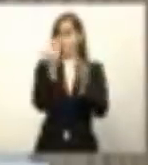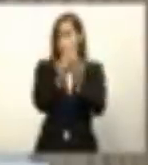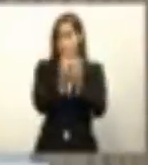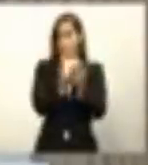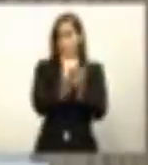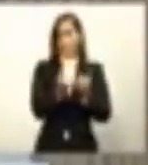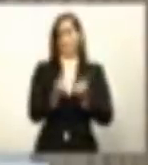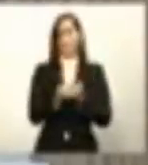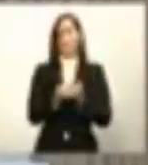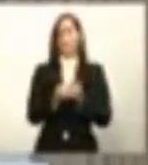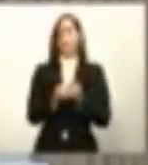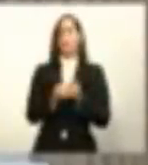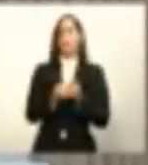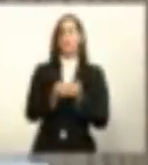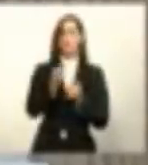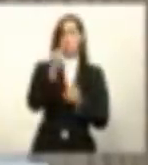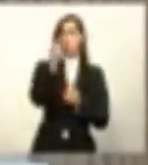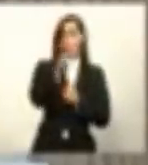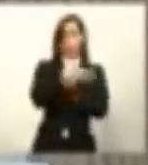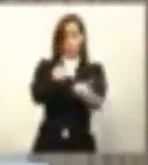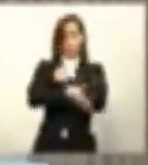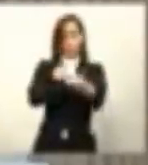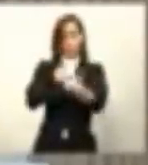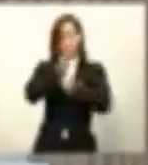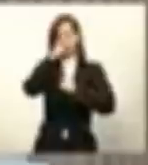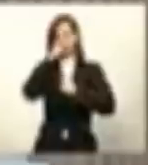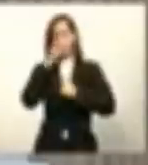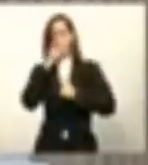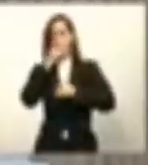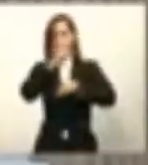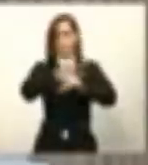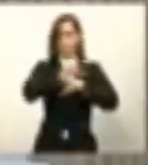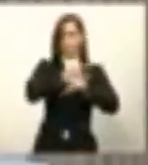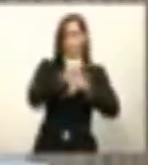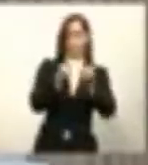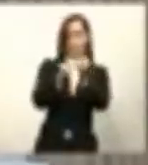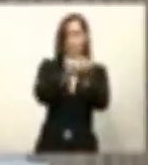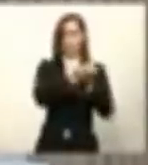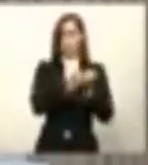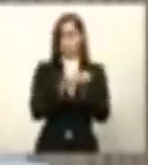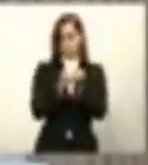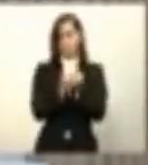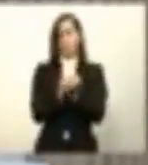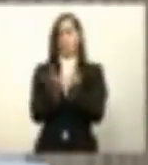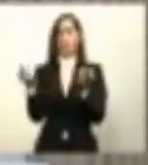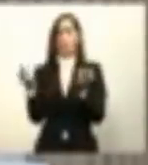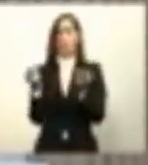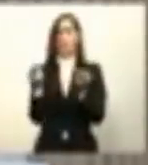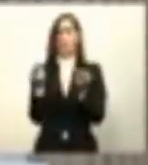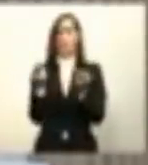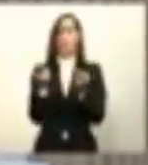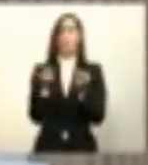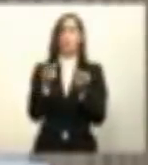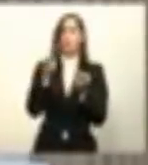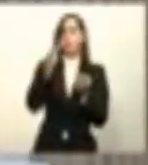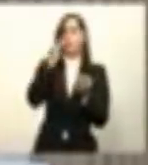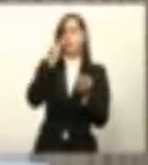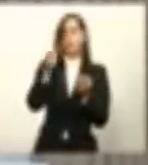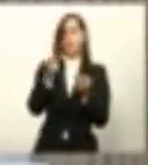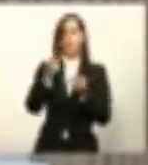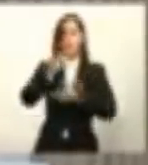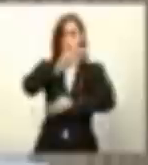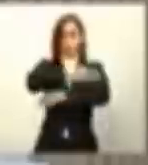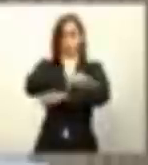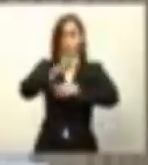Consecuentemente, cada país colaborará con el otro en caso de que se construyan controles físicos